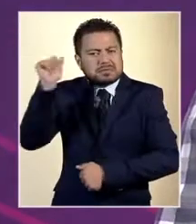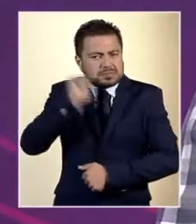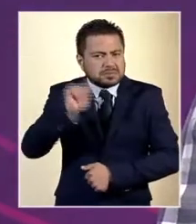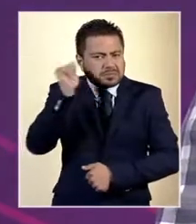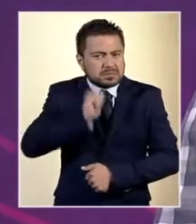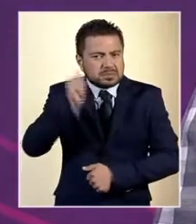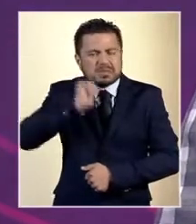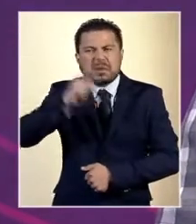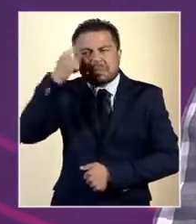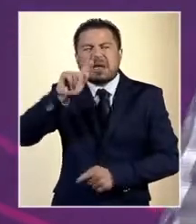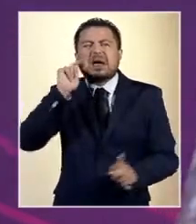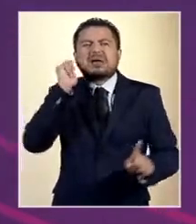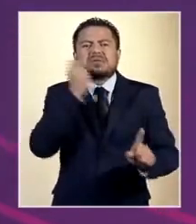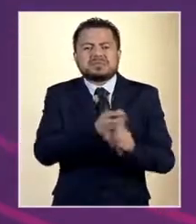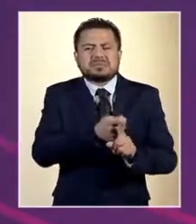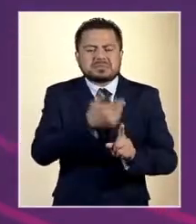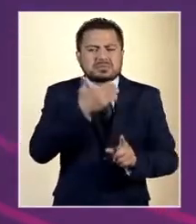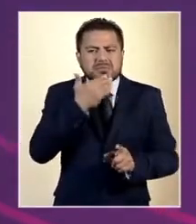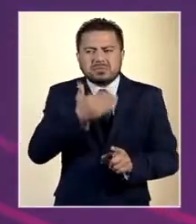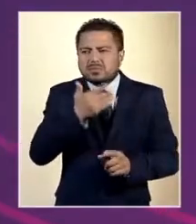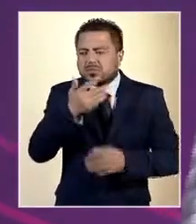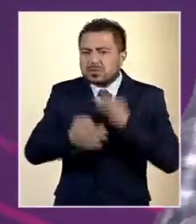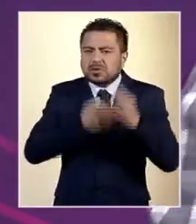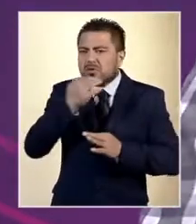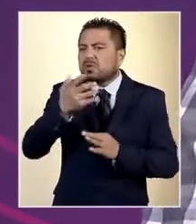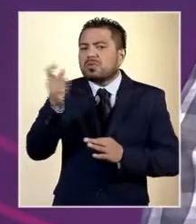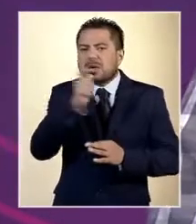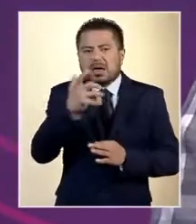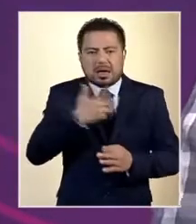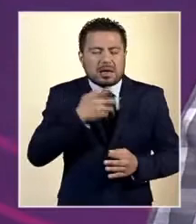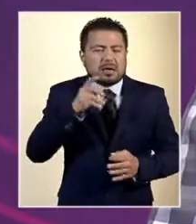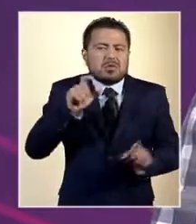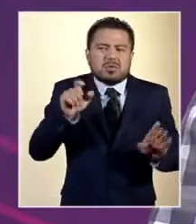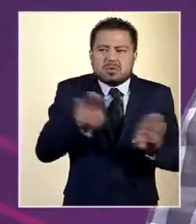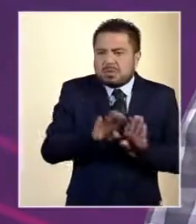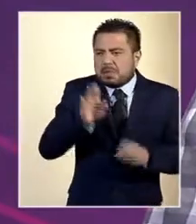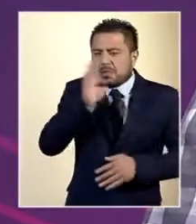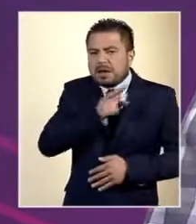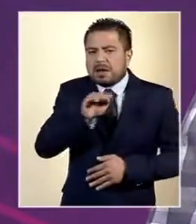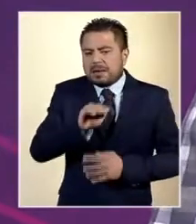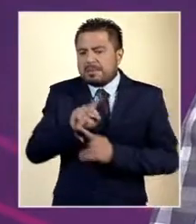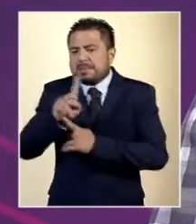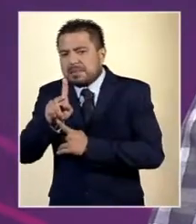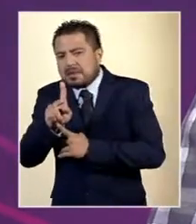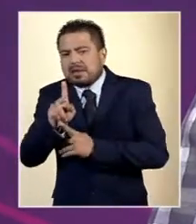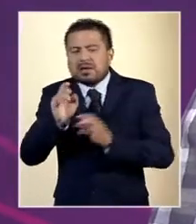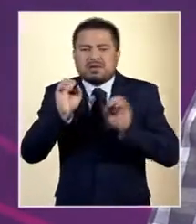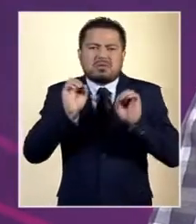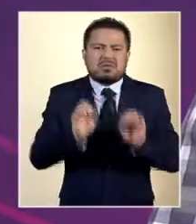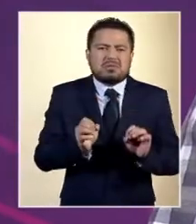sobre todo para buenas noticias cuando las hay, pero también para las malas, un ministerio público,